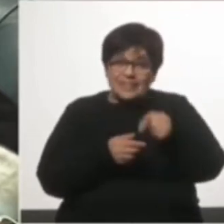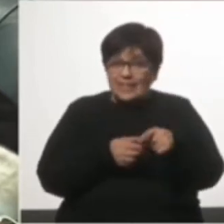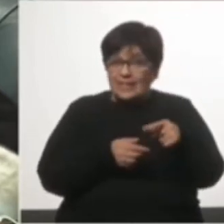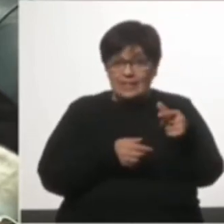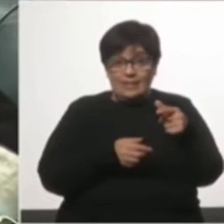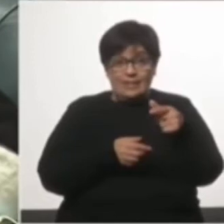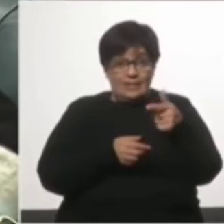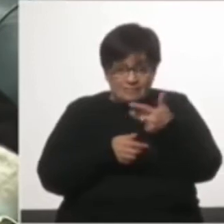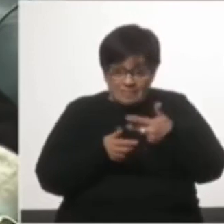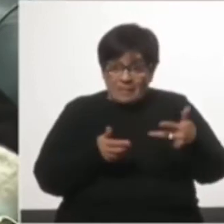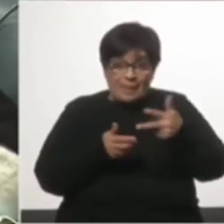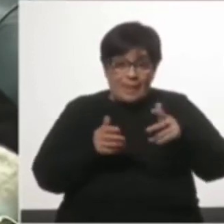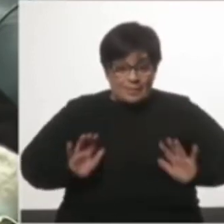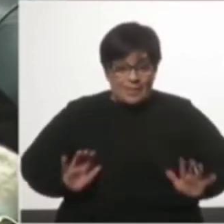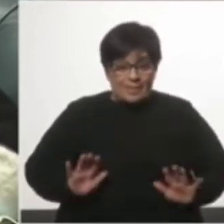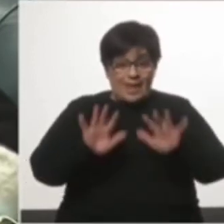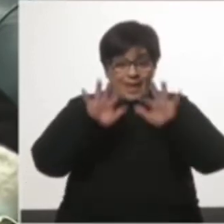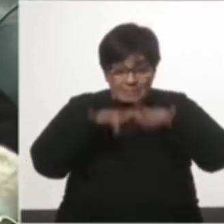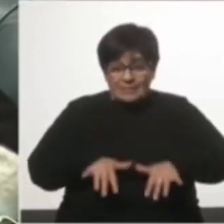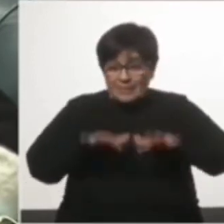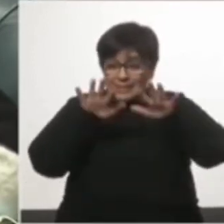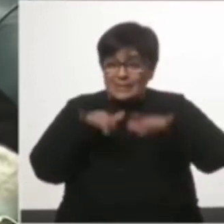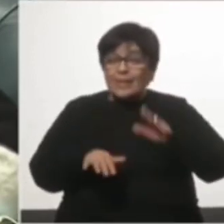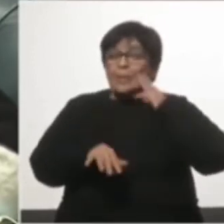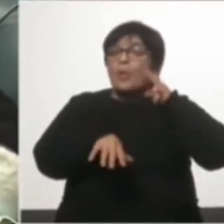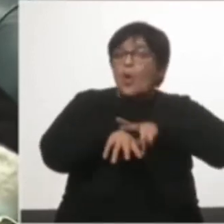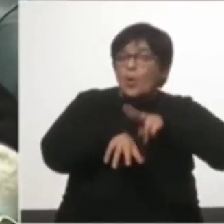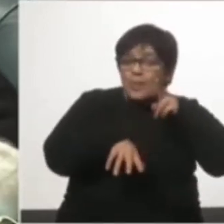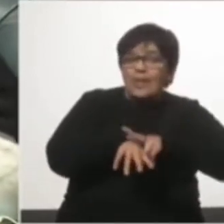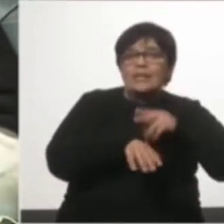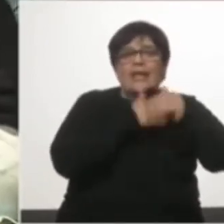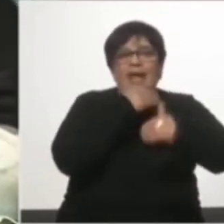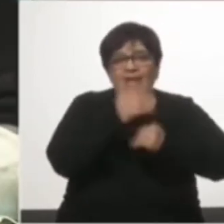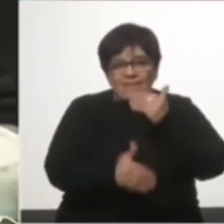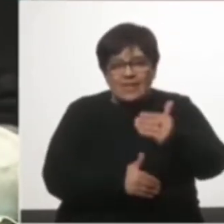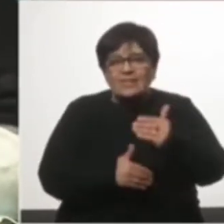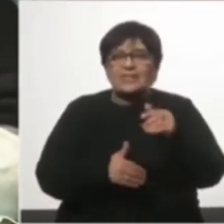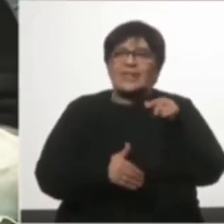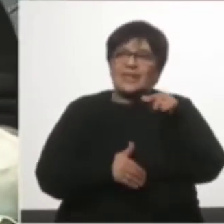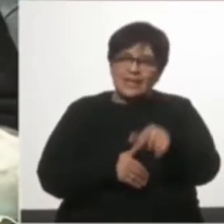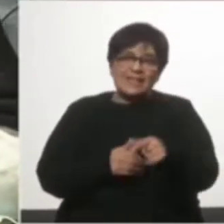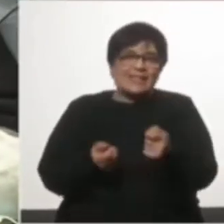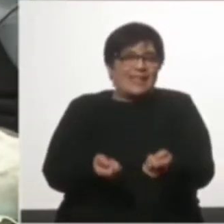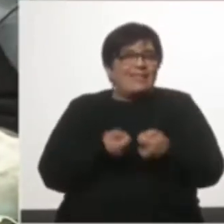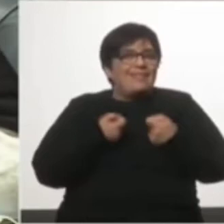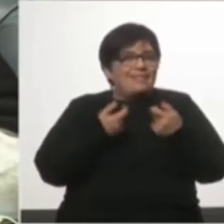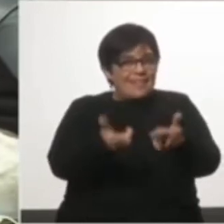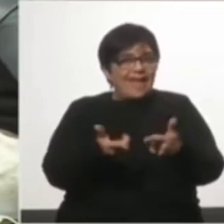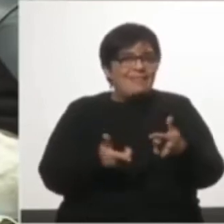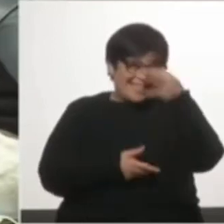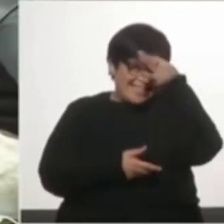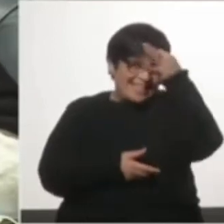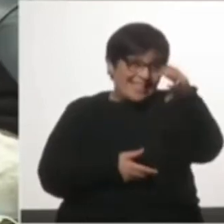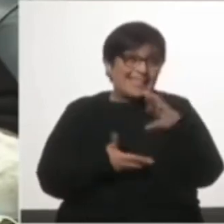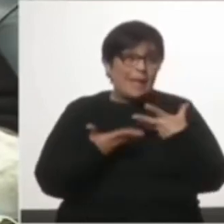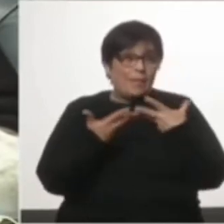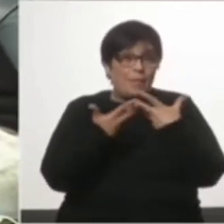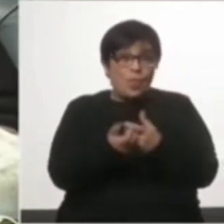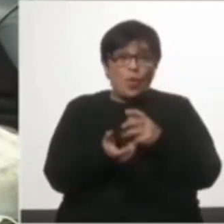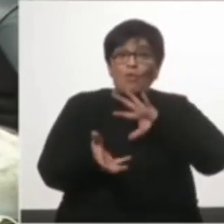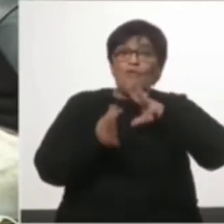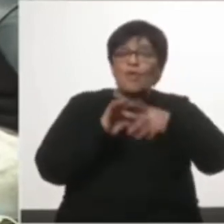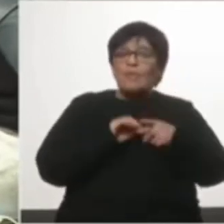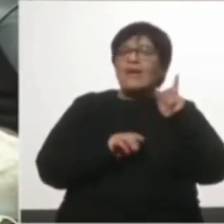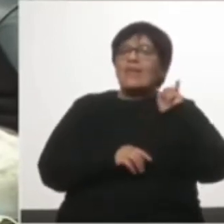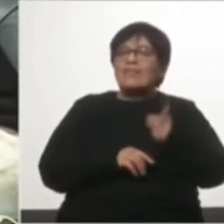cuales elaboró documentos con informes, recomendaciones, avances, que constituían el eje científico de la estrategia de